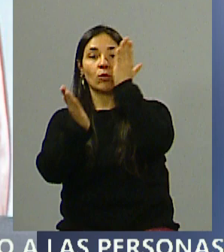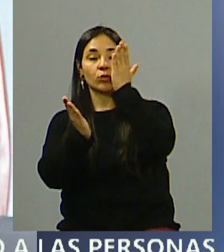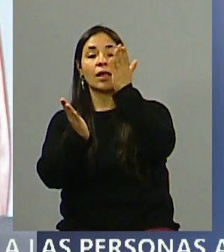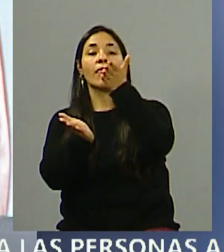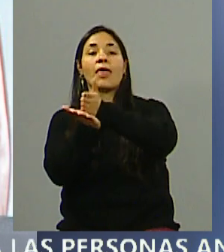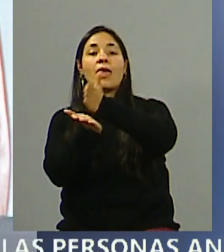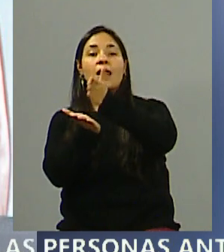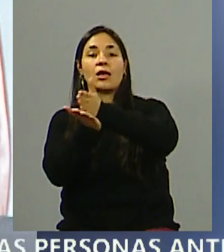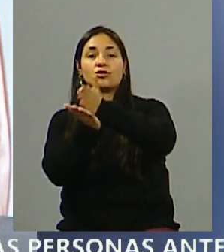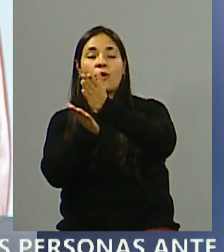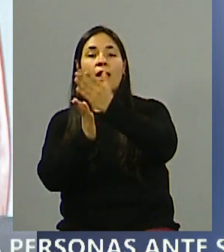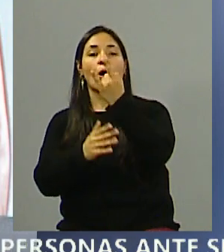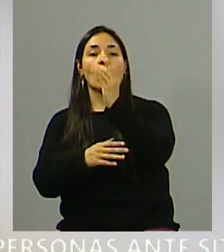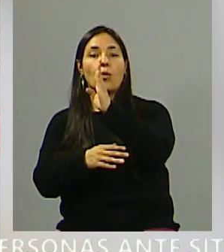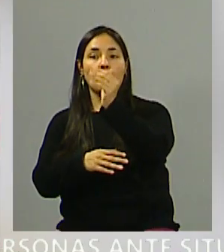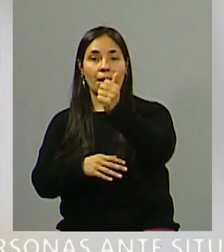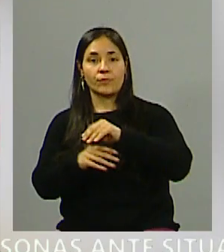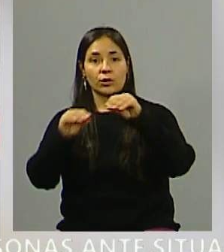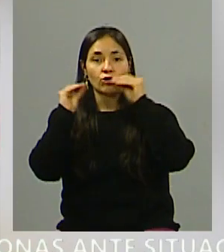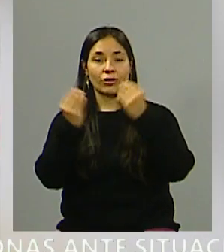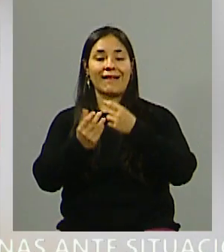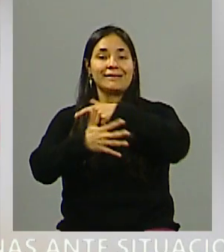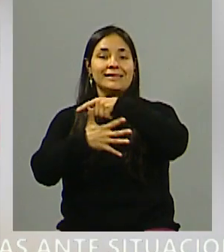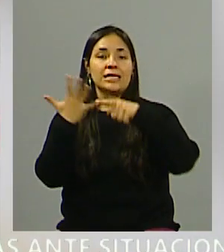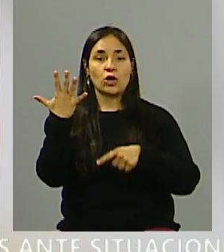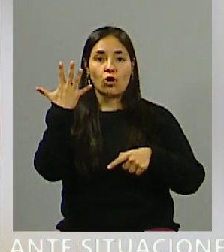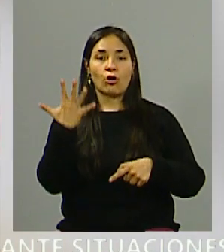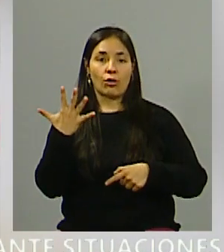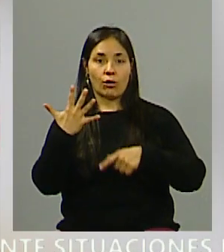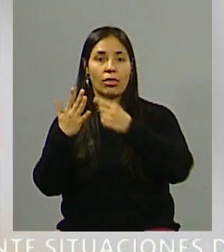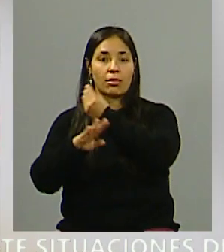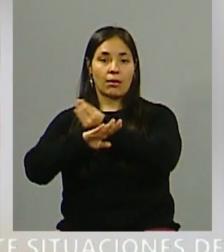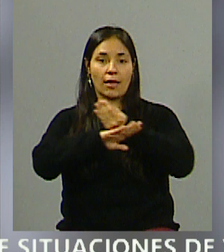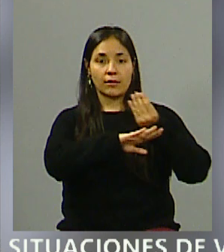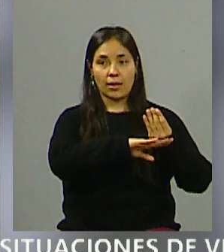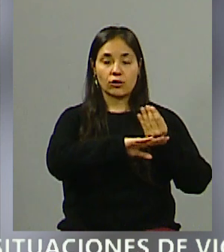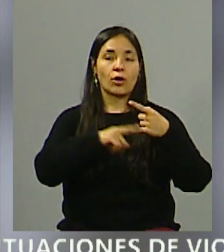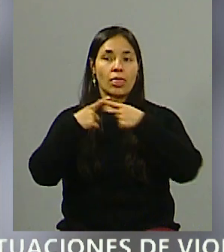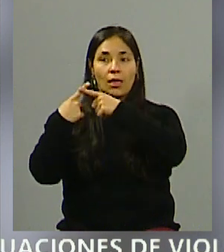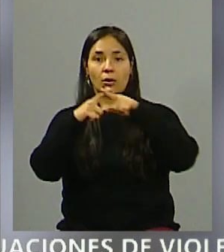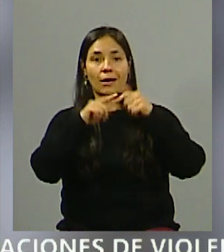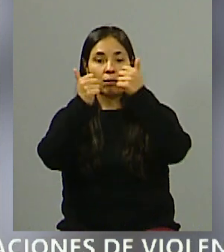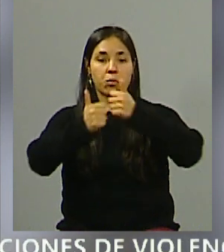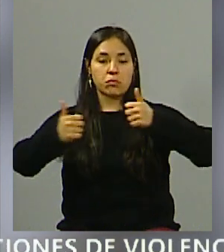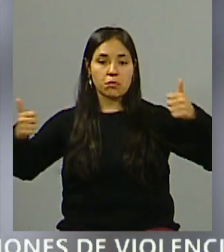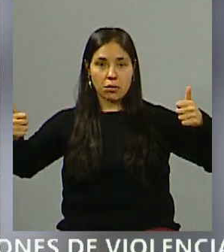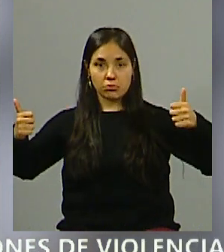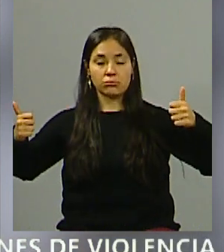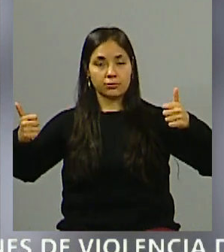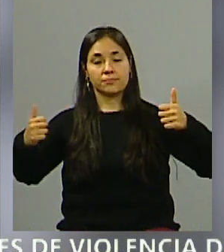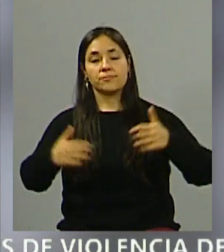5, recordemos, los candidatos que pasaron esta instancia y que van a estar